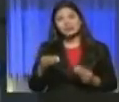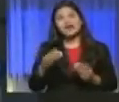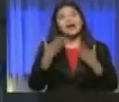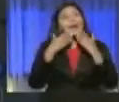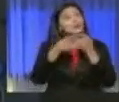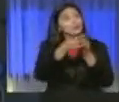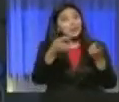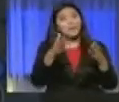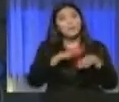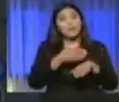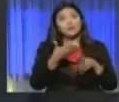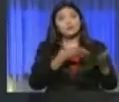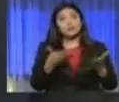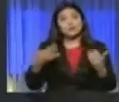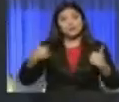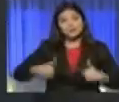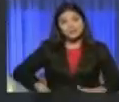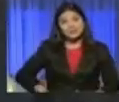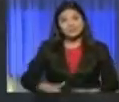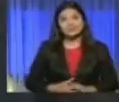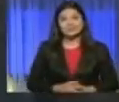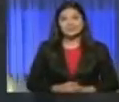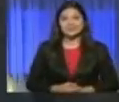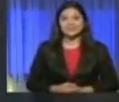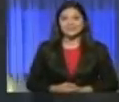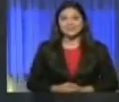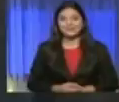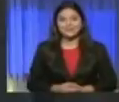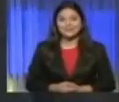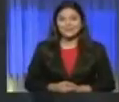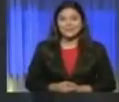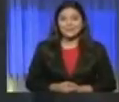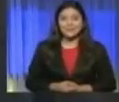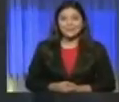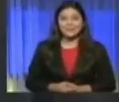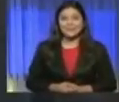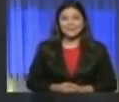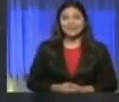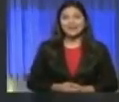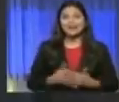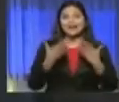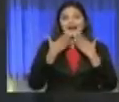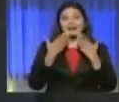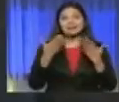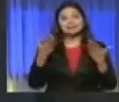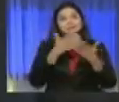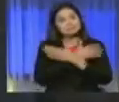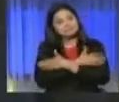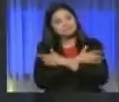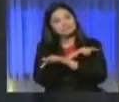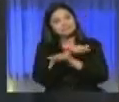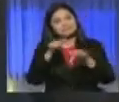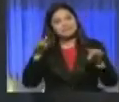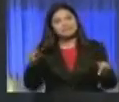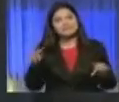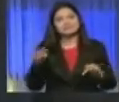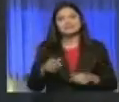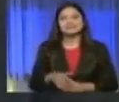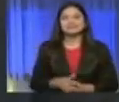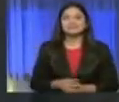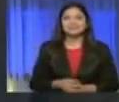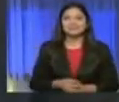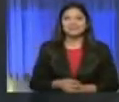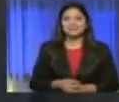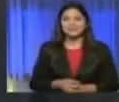invitación y también por la calurosa recepción que hemos sido objeto